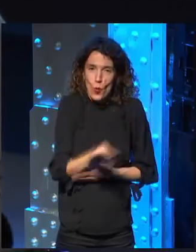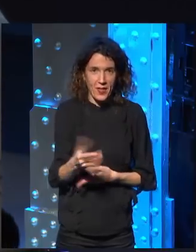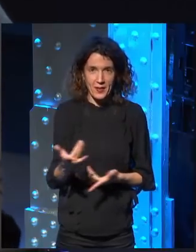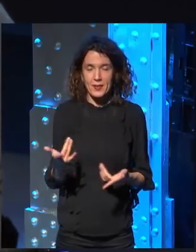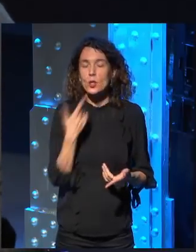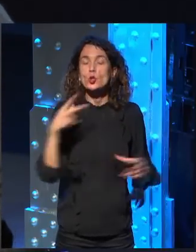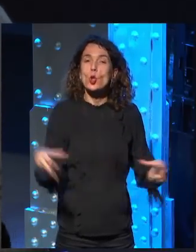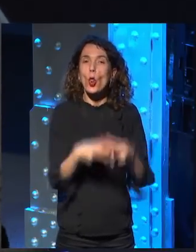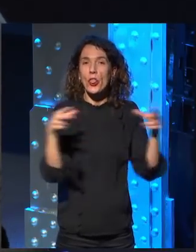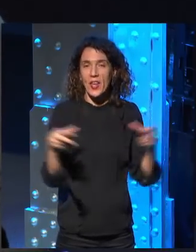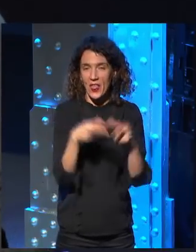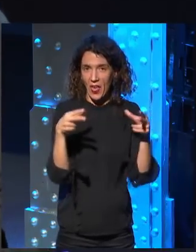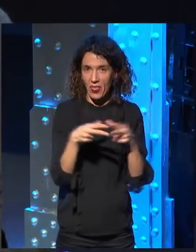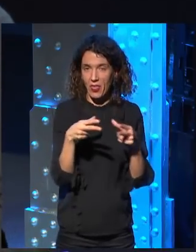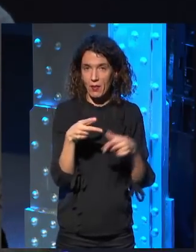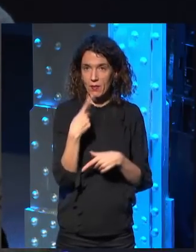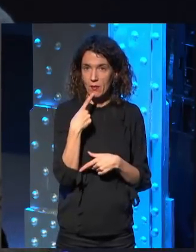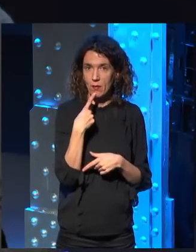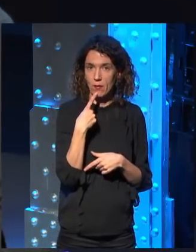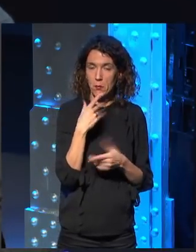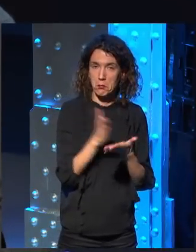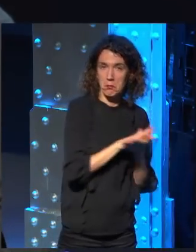entonces, es una sociedad que, por una parte,